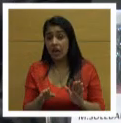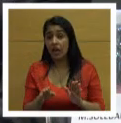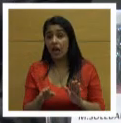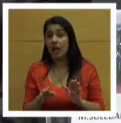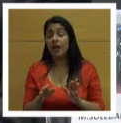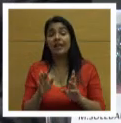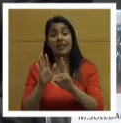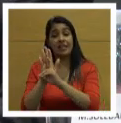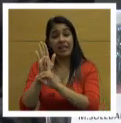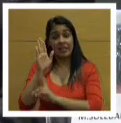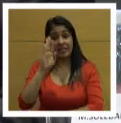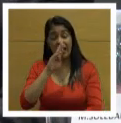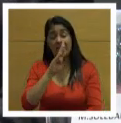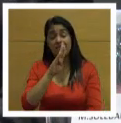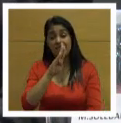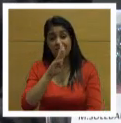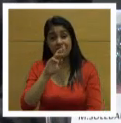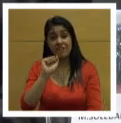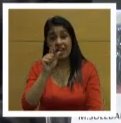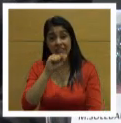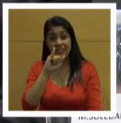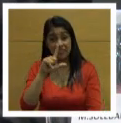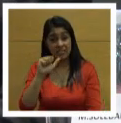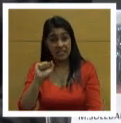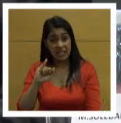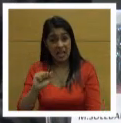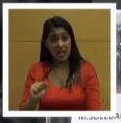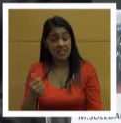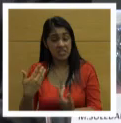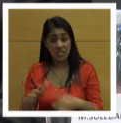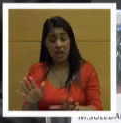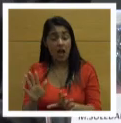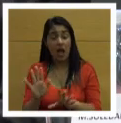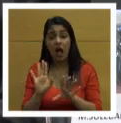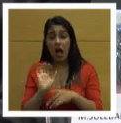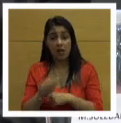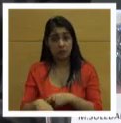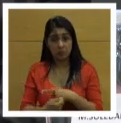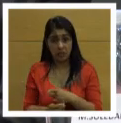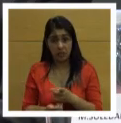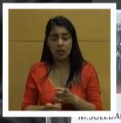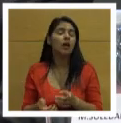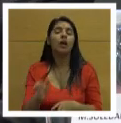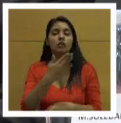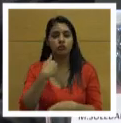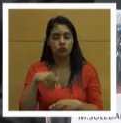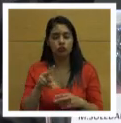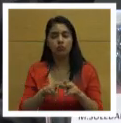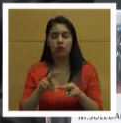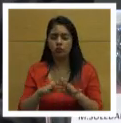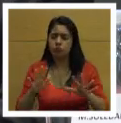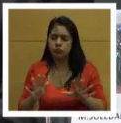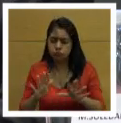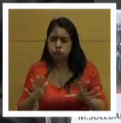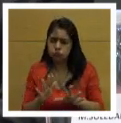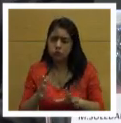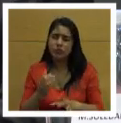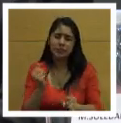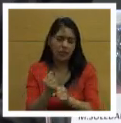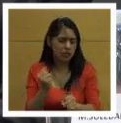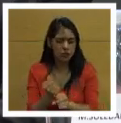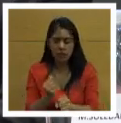como de aplicación. Hemos hecho un intenso trabajo de difusión durante estos 3 años en todas las cortes de